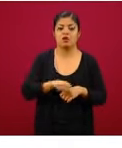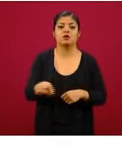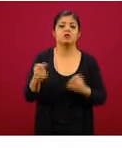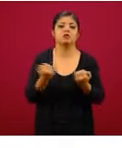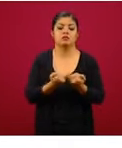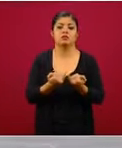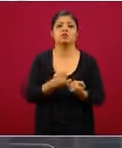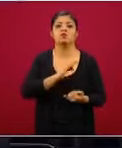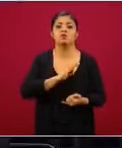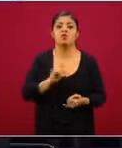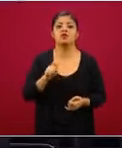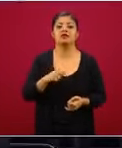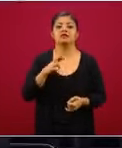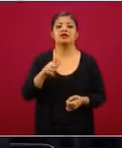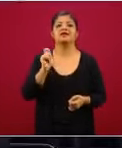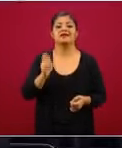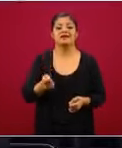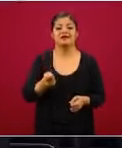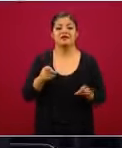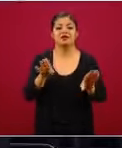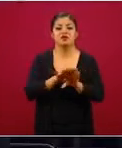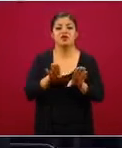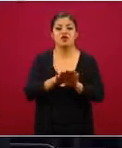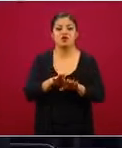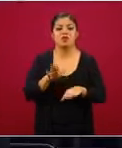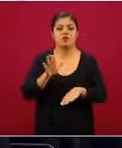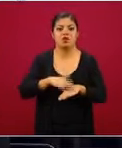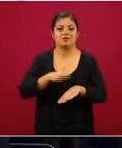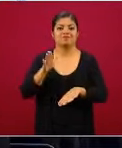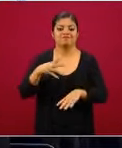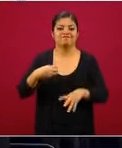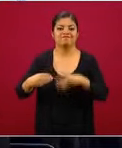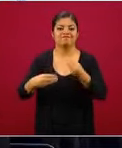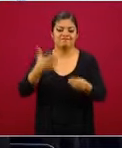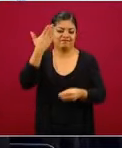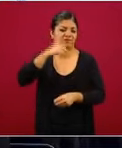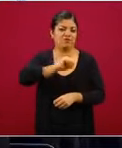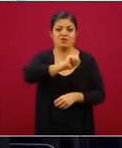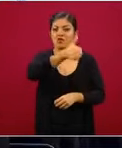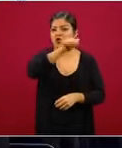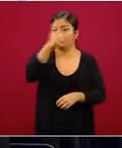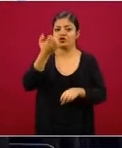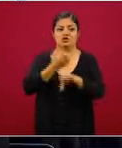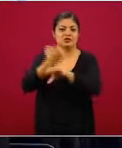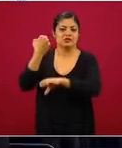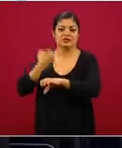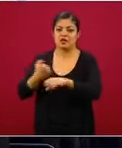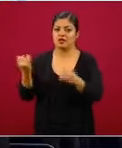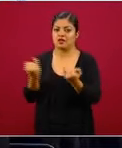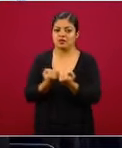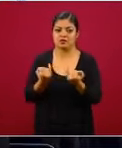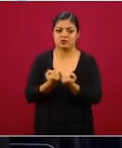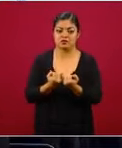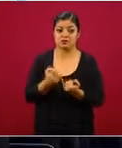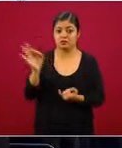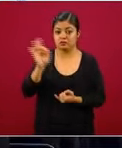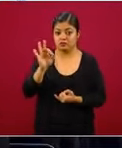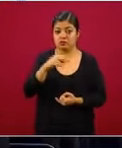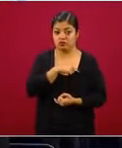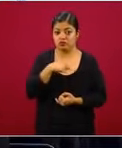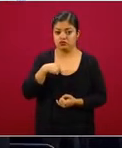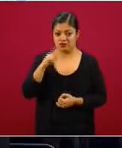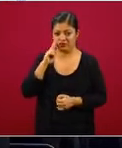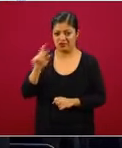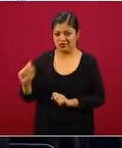también puede representar un incremento de esta actividad, lógicamente en todas las entidades federativas. Si nosotros pasamos precisamente a